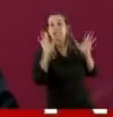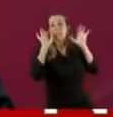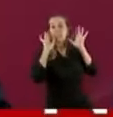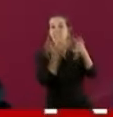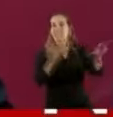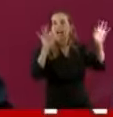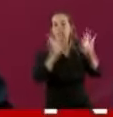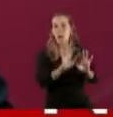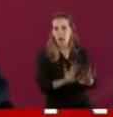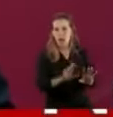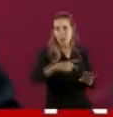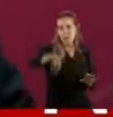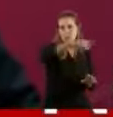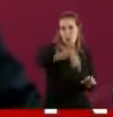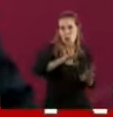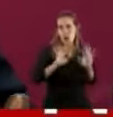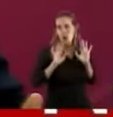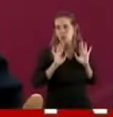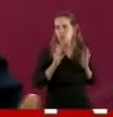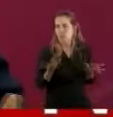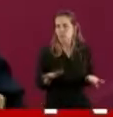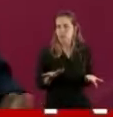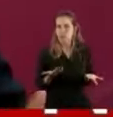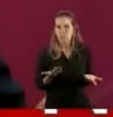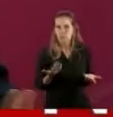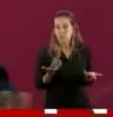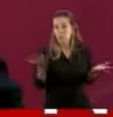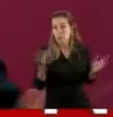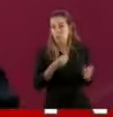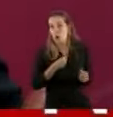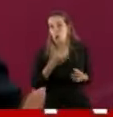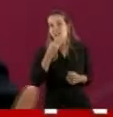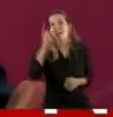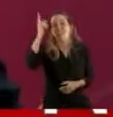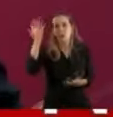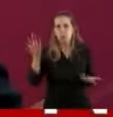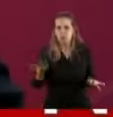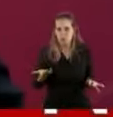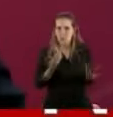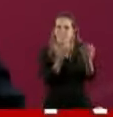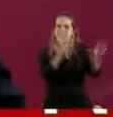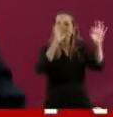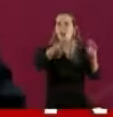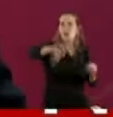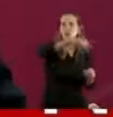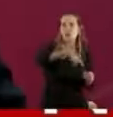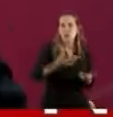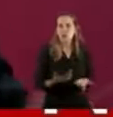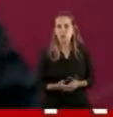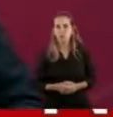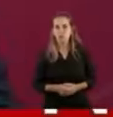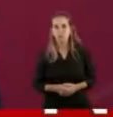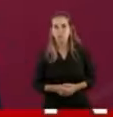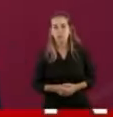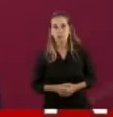habido heridos de gravedad. Fue solo voluntad divina, pero podría haber sucedido.